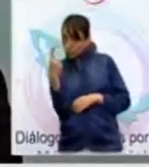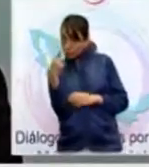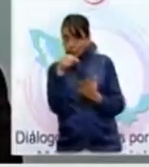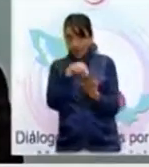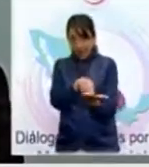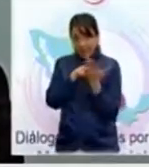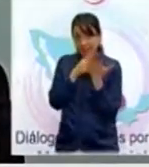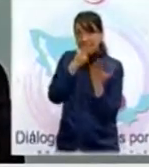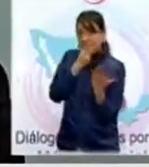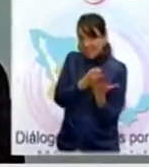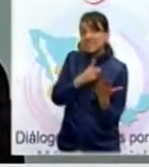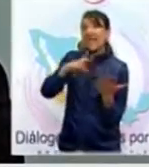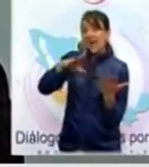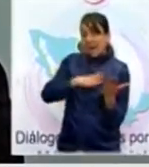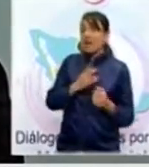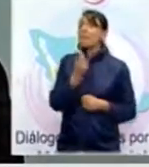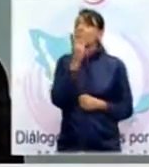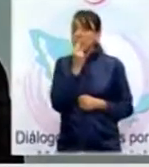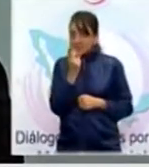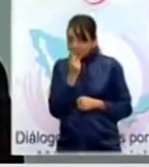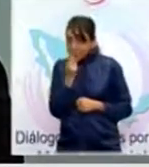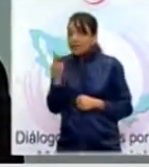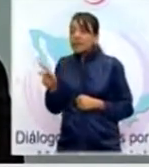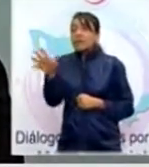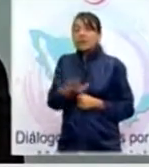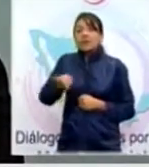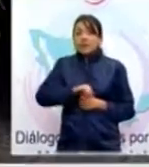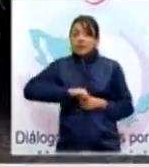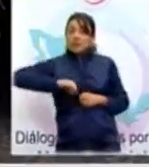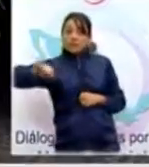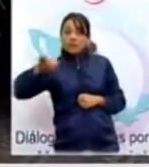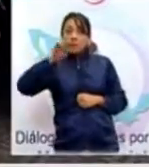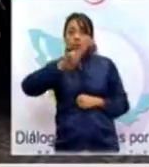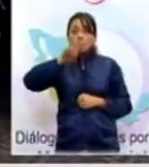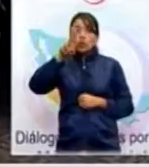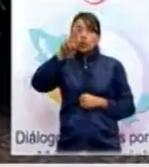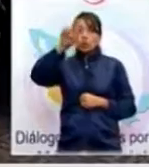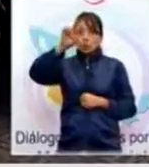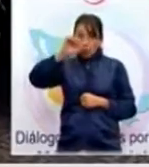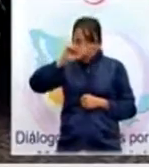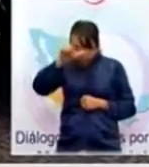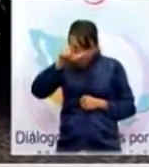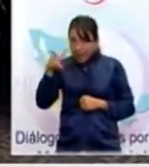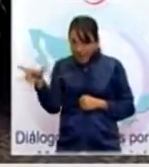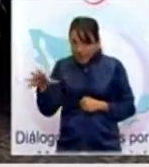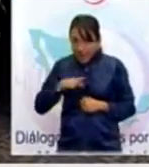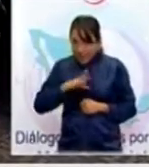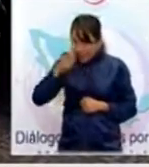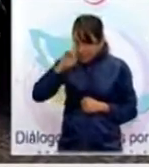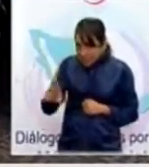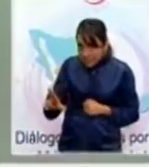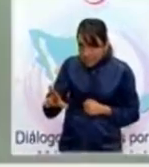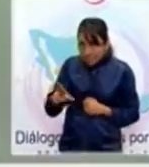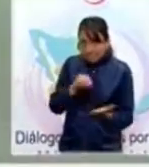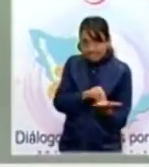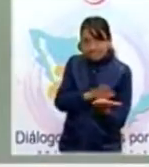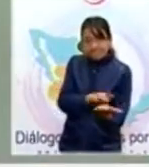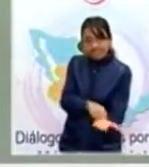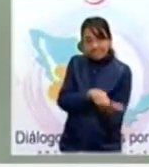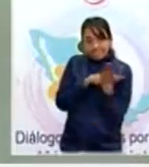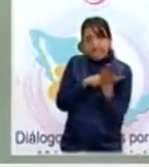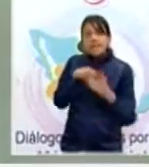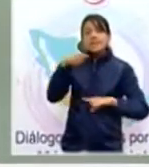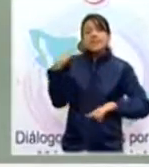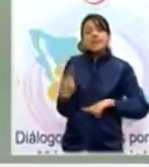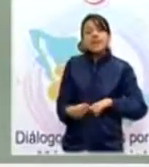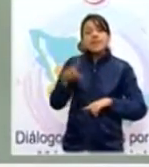es la única diferencia? Hacen tareas de seguridad dentro del marco de la ley. La única diferencia es que los designa la asamblea, donde